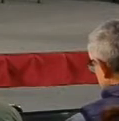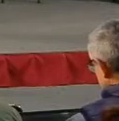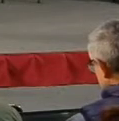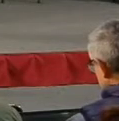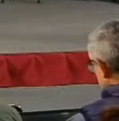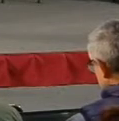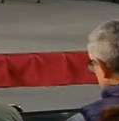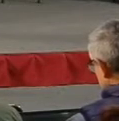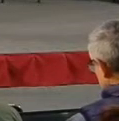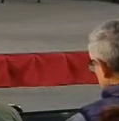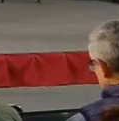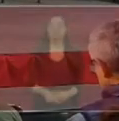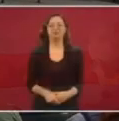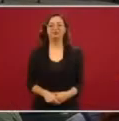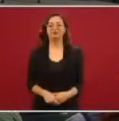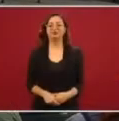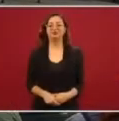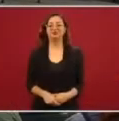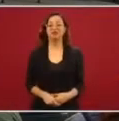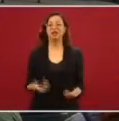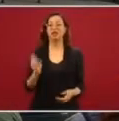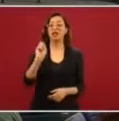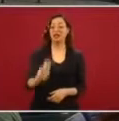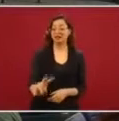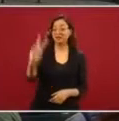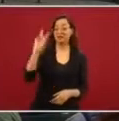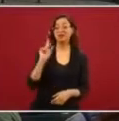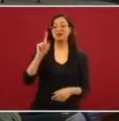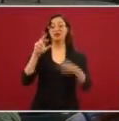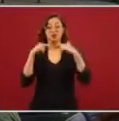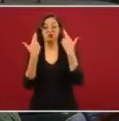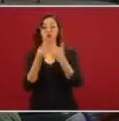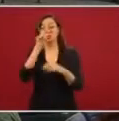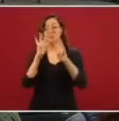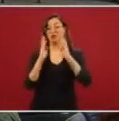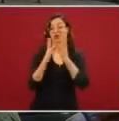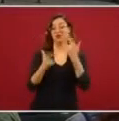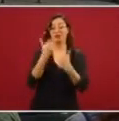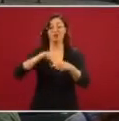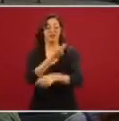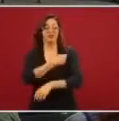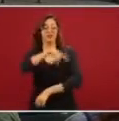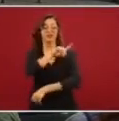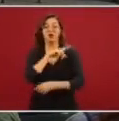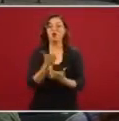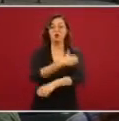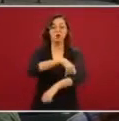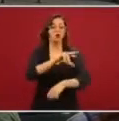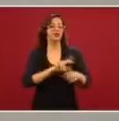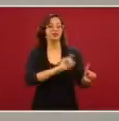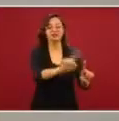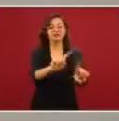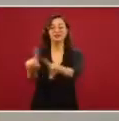de la reunión del consejo nacional de salud el viernes pasado ya las coordinaciones de comunicación